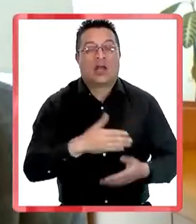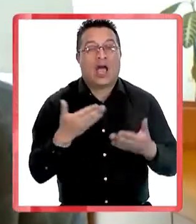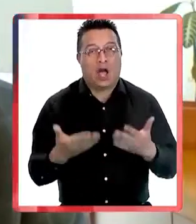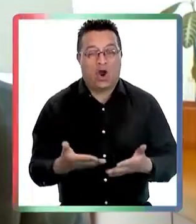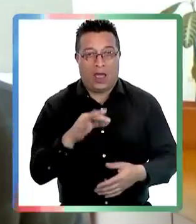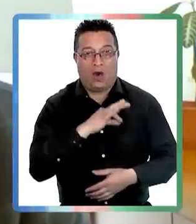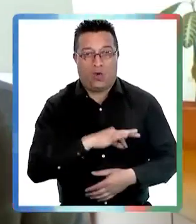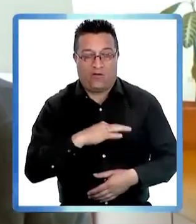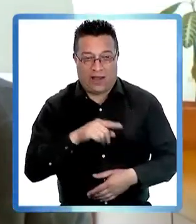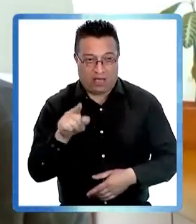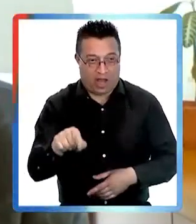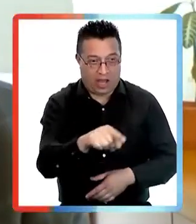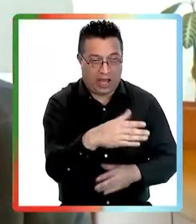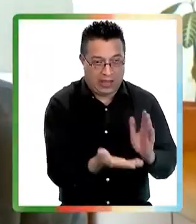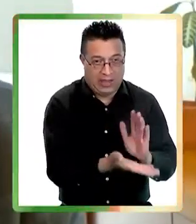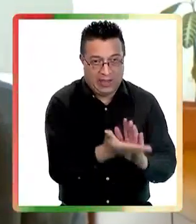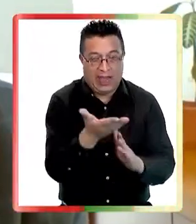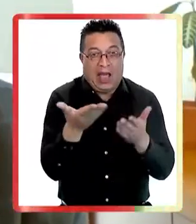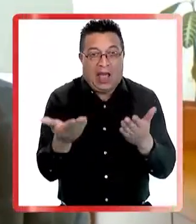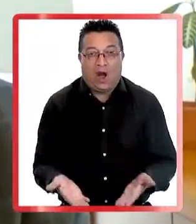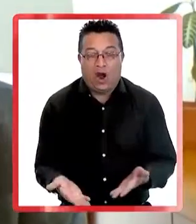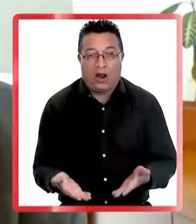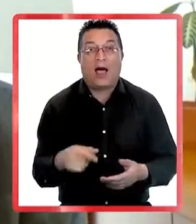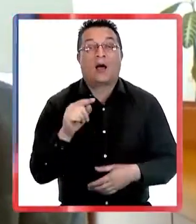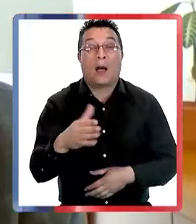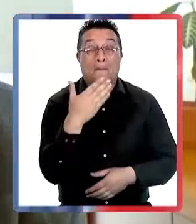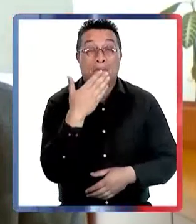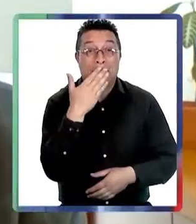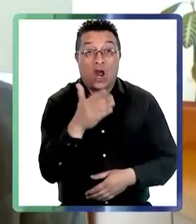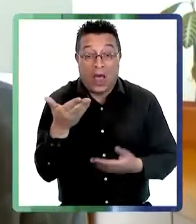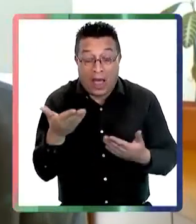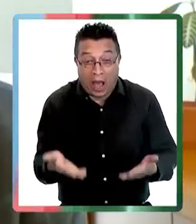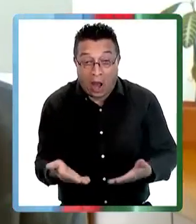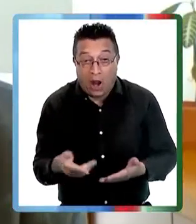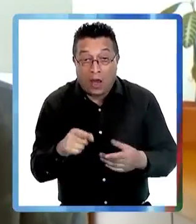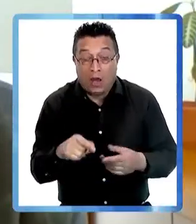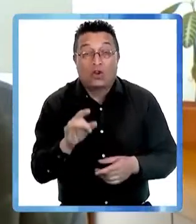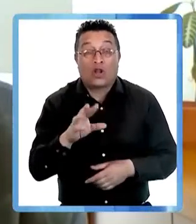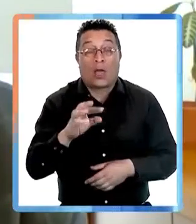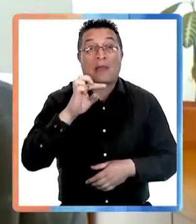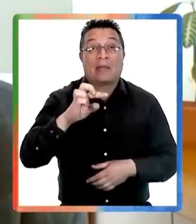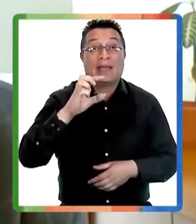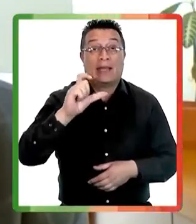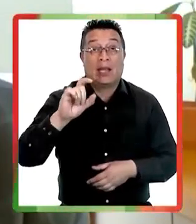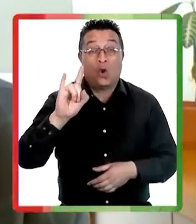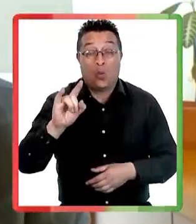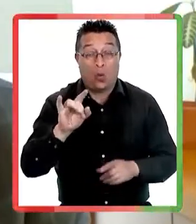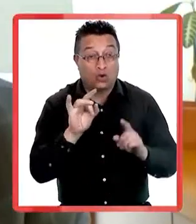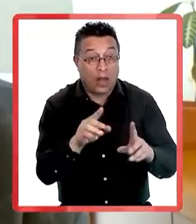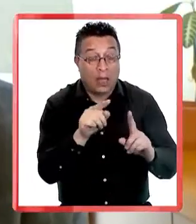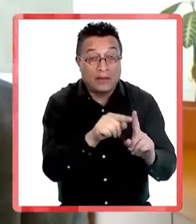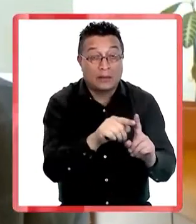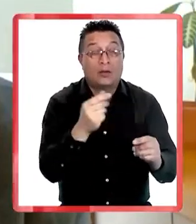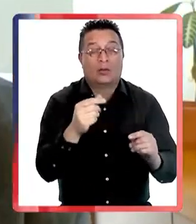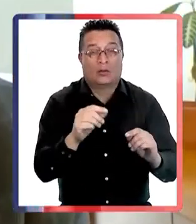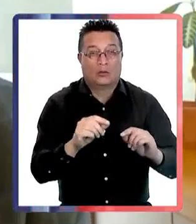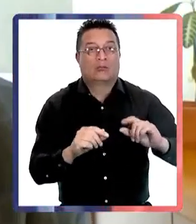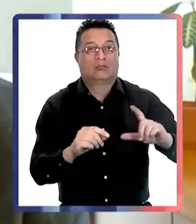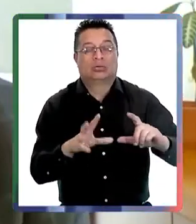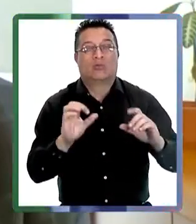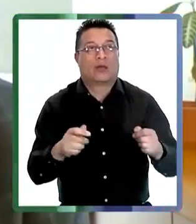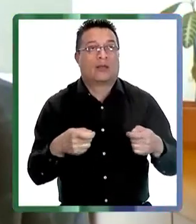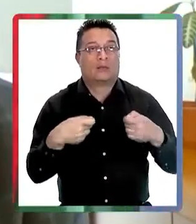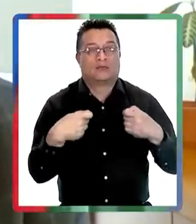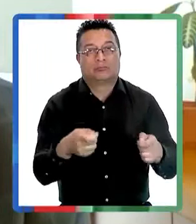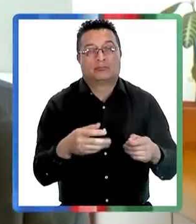actuales jubilados. Si solo quisiéramos mejorarle a los actuales jubilados vía PGU, los órdenes de magnitud que